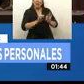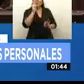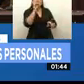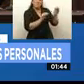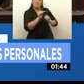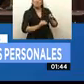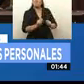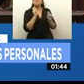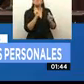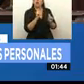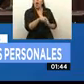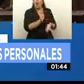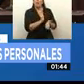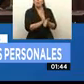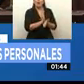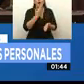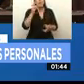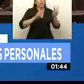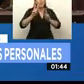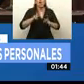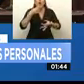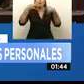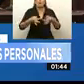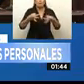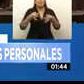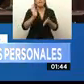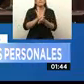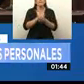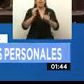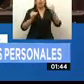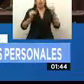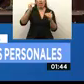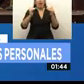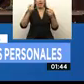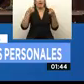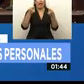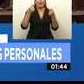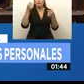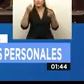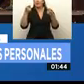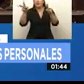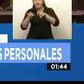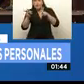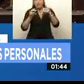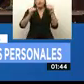para cumplir el déficit cero que en realidad bajo el título de déficit